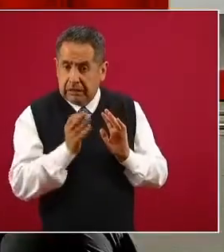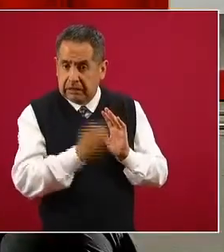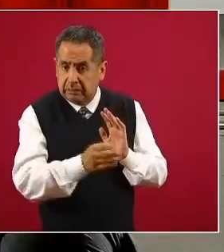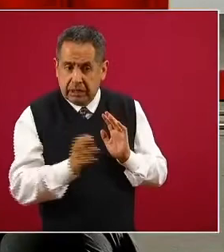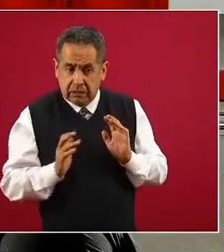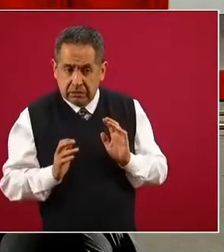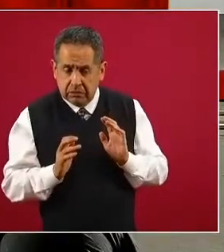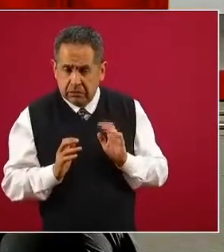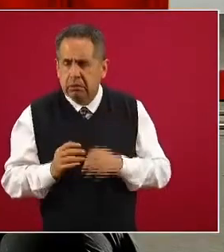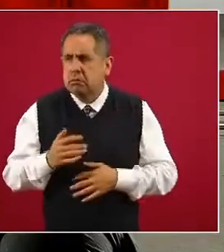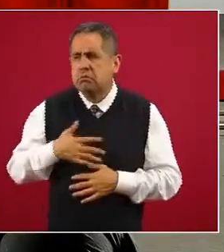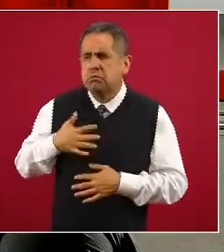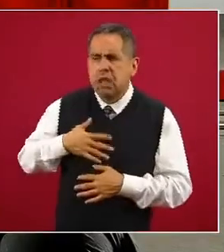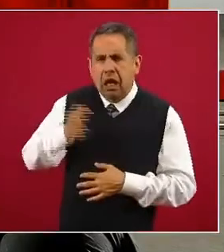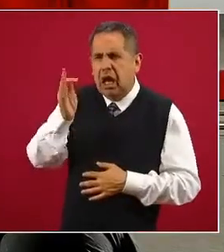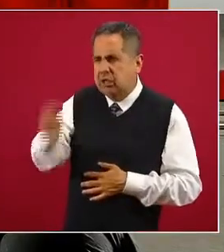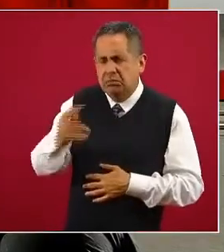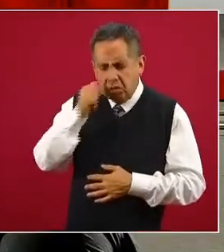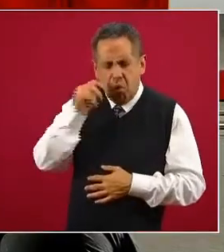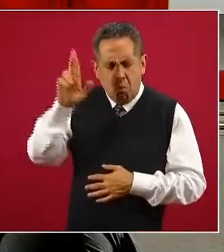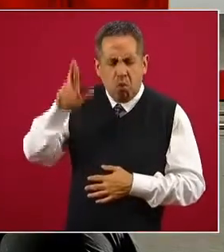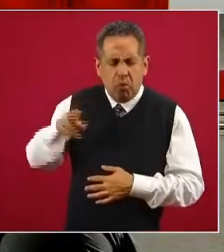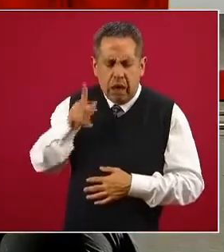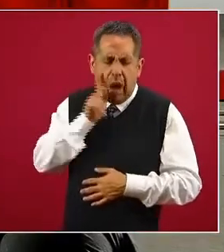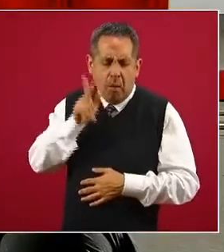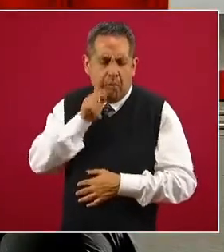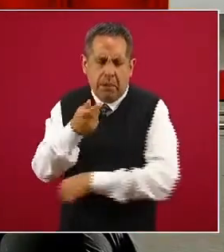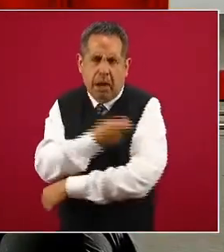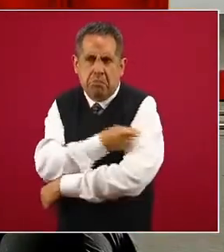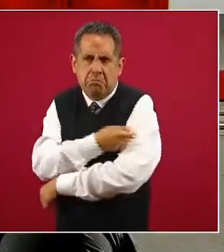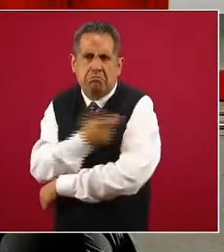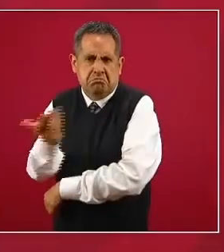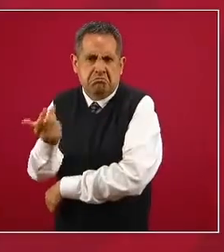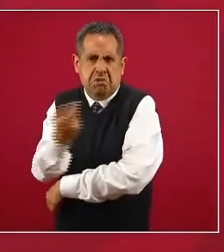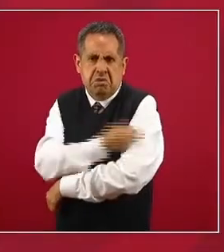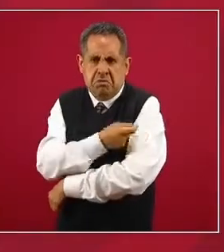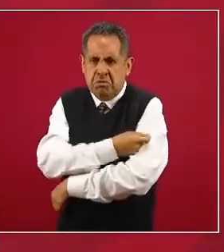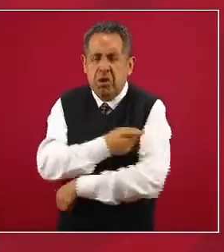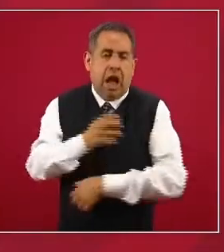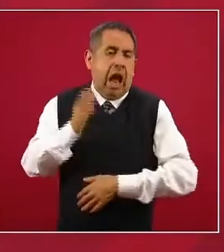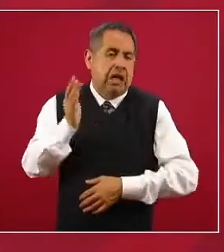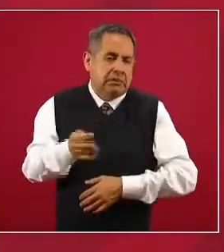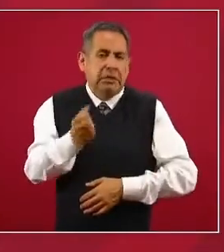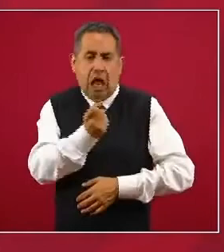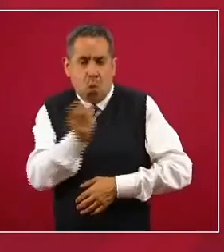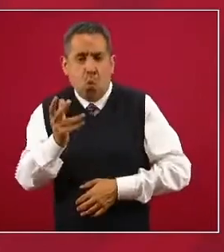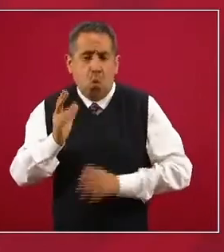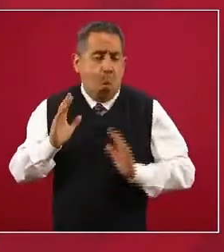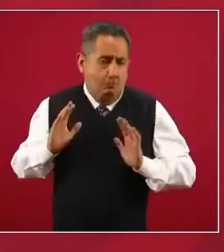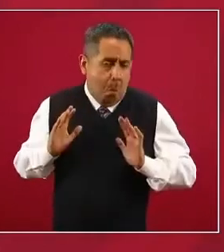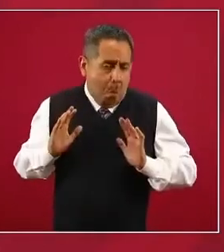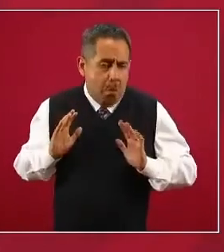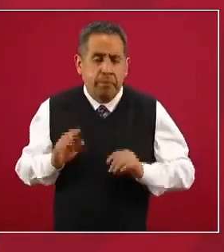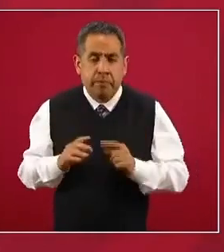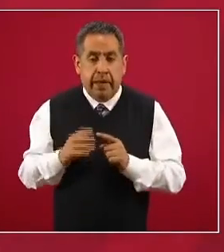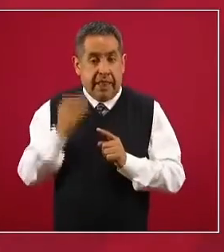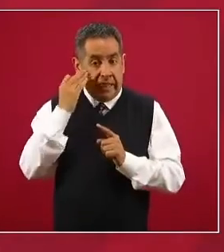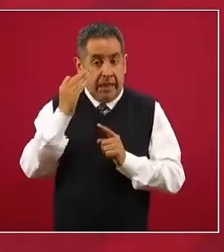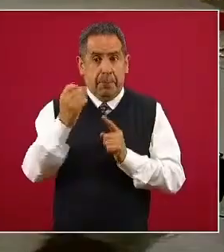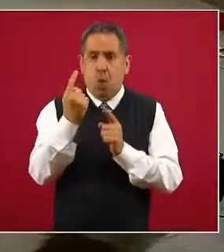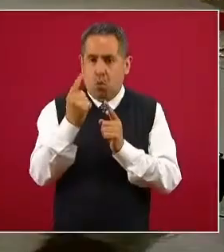la humanidad, aceptan voluntariamente participar en este tipo de estudios. Entonces, la etapa